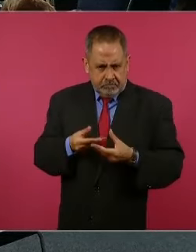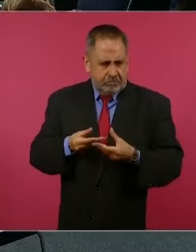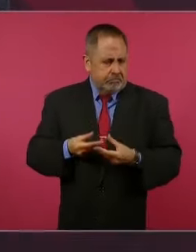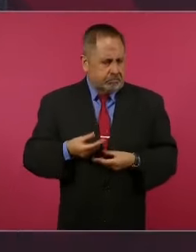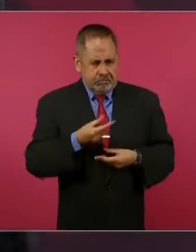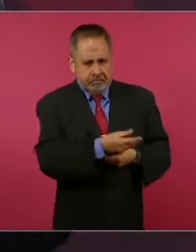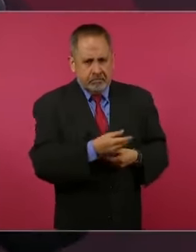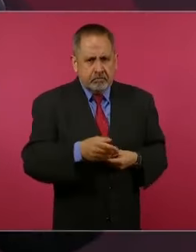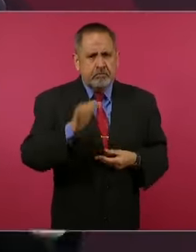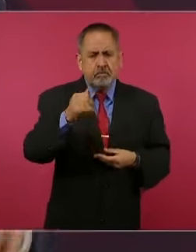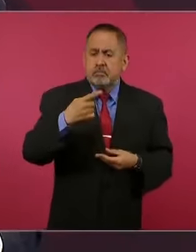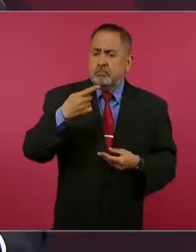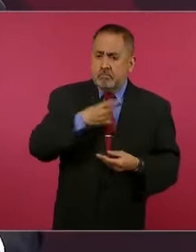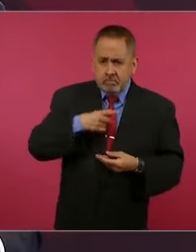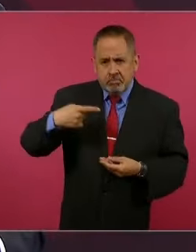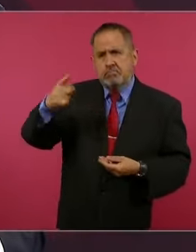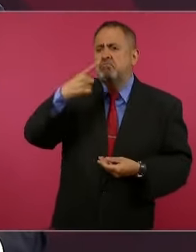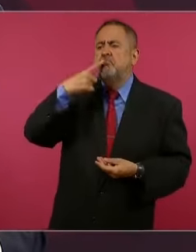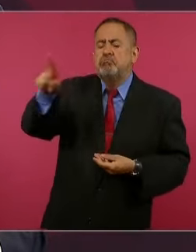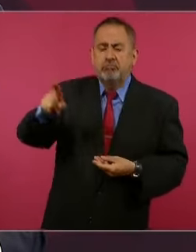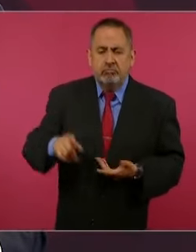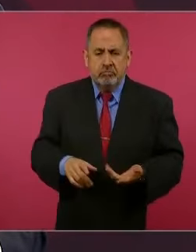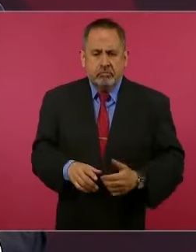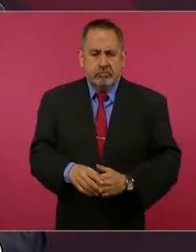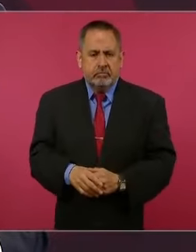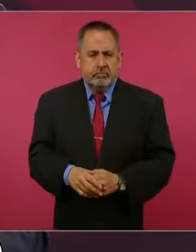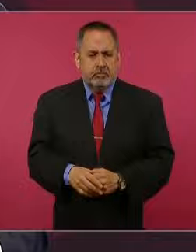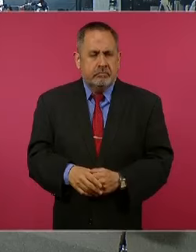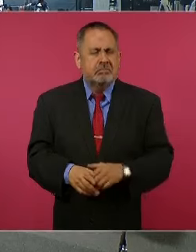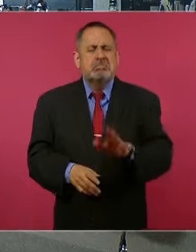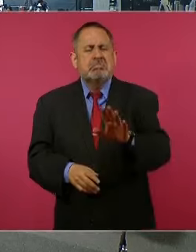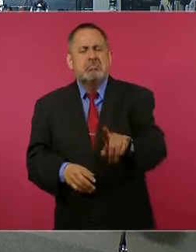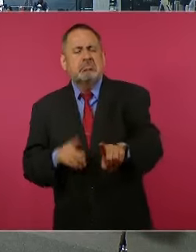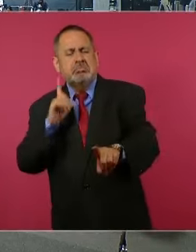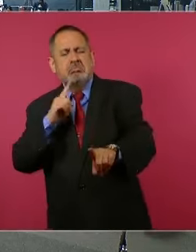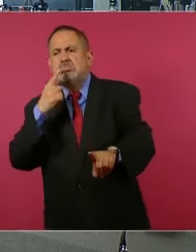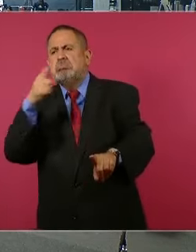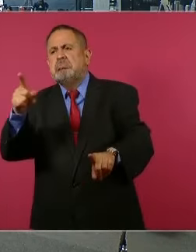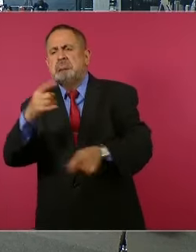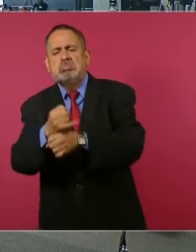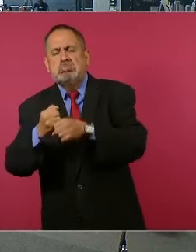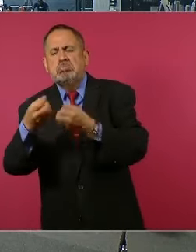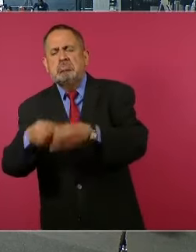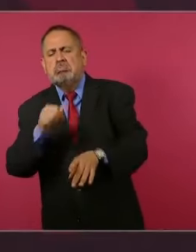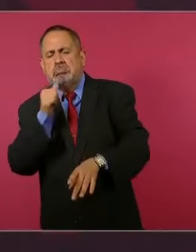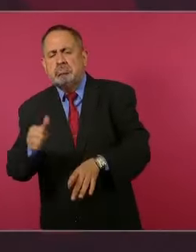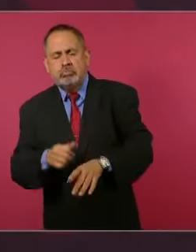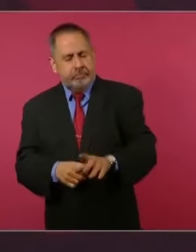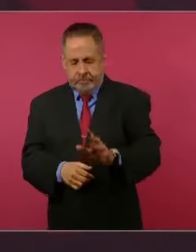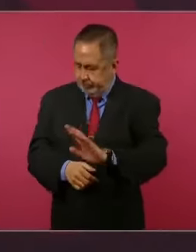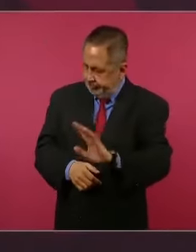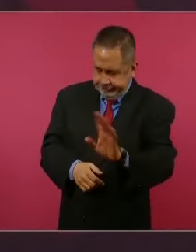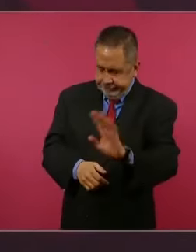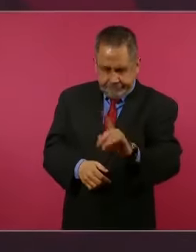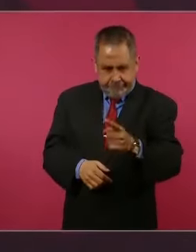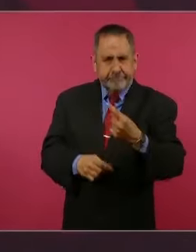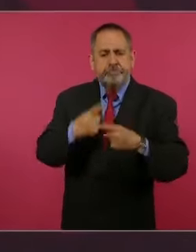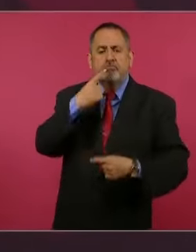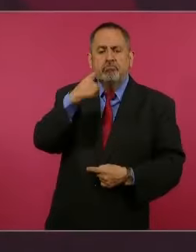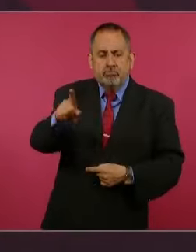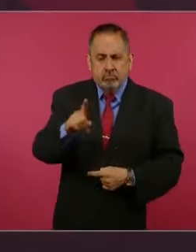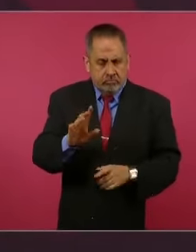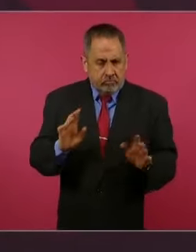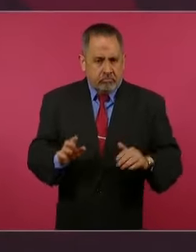además hay que denunciar y denuncian Y no y luego no lo investigan no no no no pero que